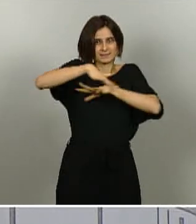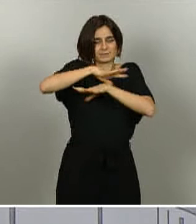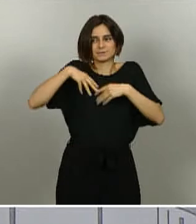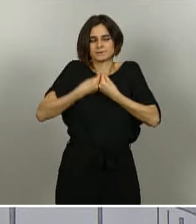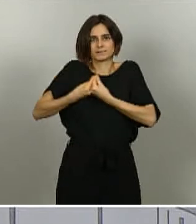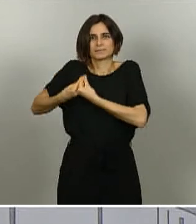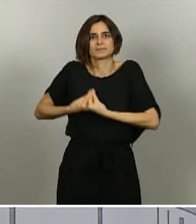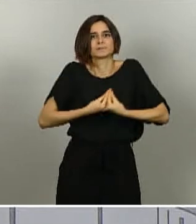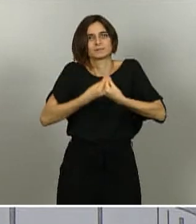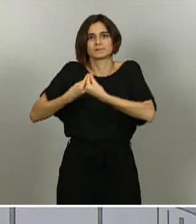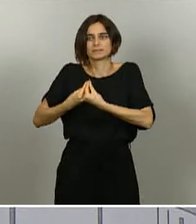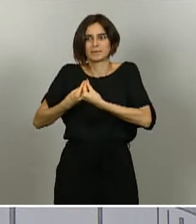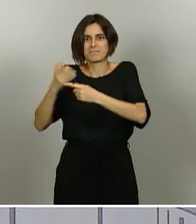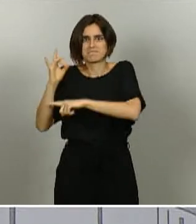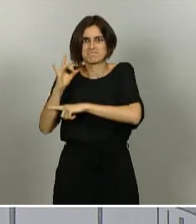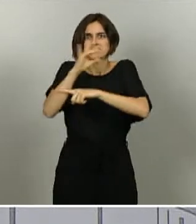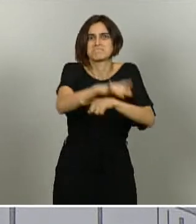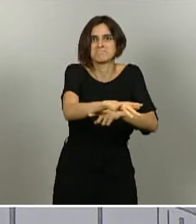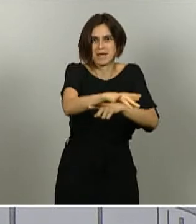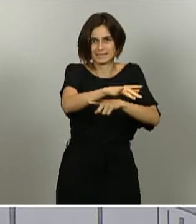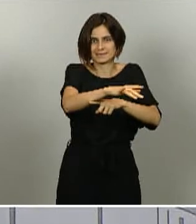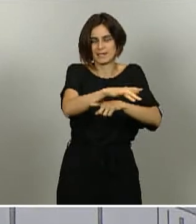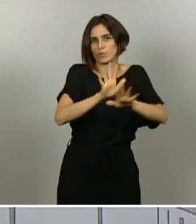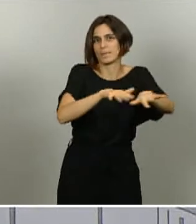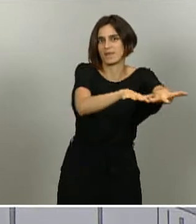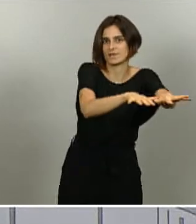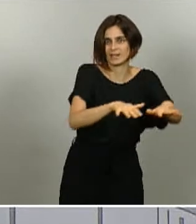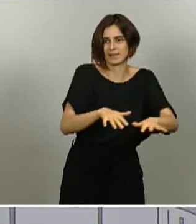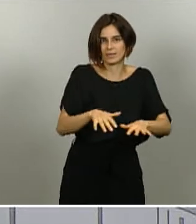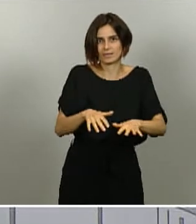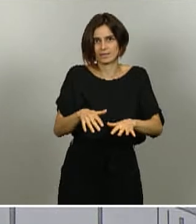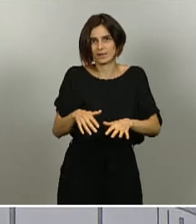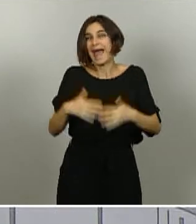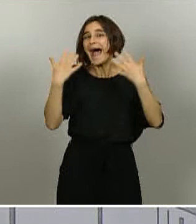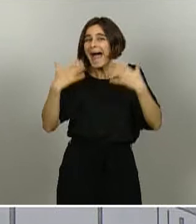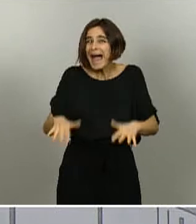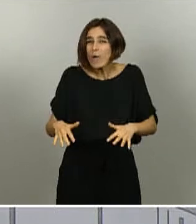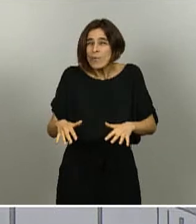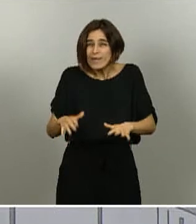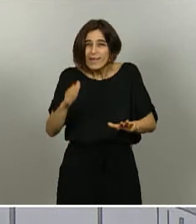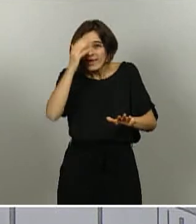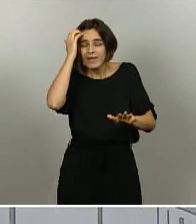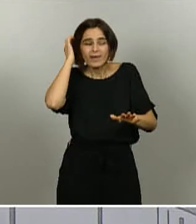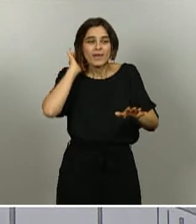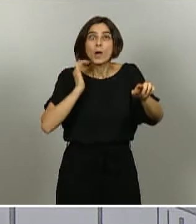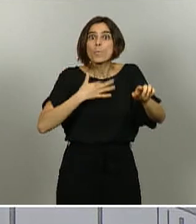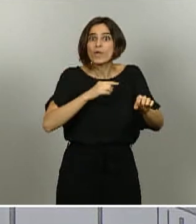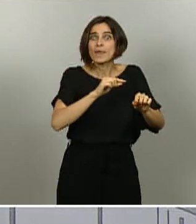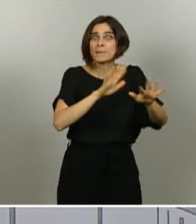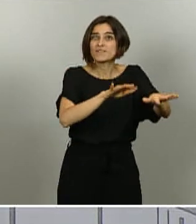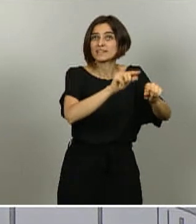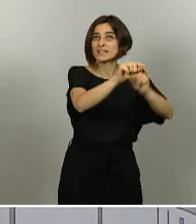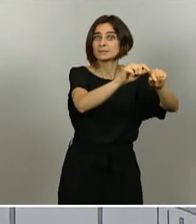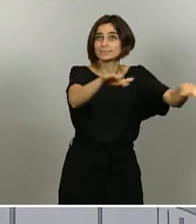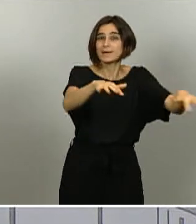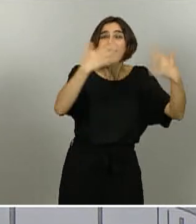eventos, aunque hubiera habido algún posible efecto de alguno de estos eventos masivos, fuera el que fuera, probablemente lo hubieran mascarado la posibilidad de